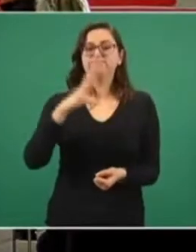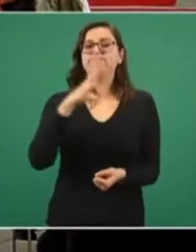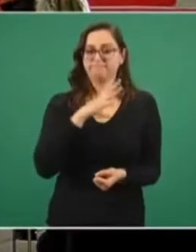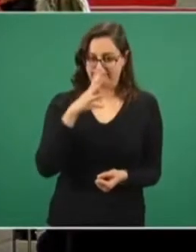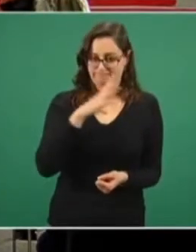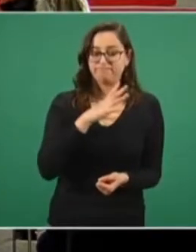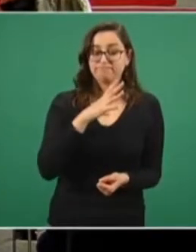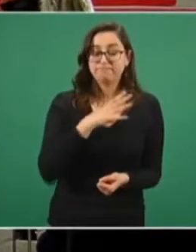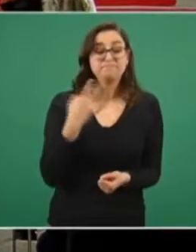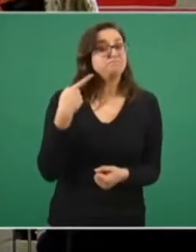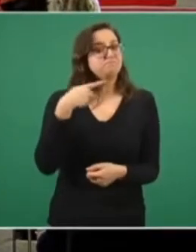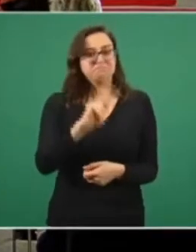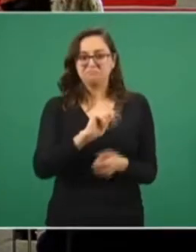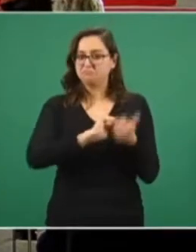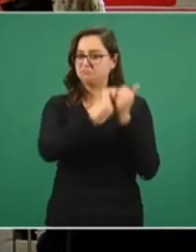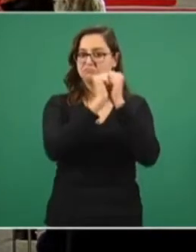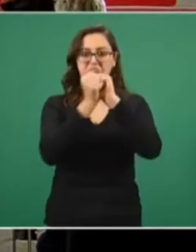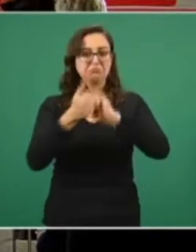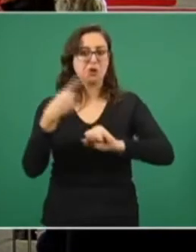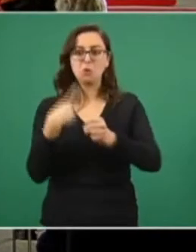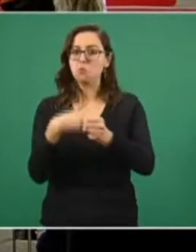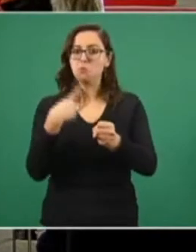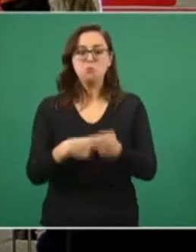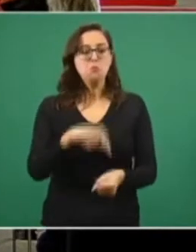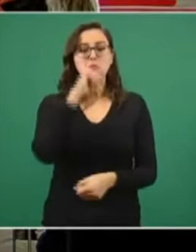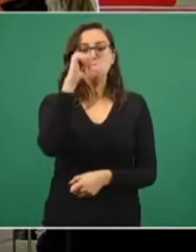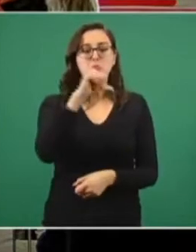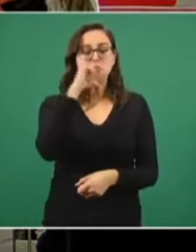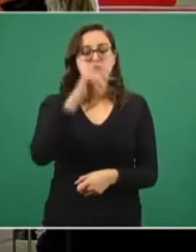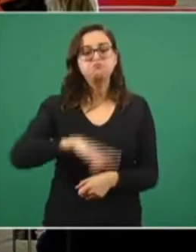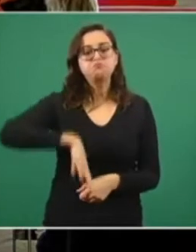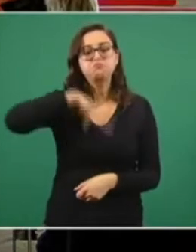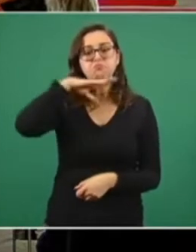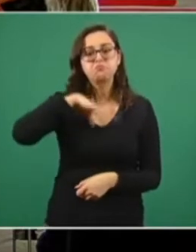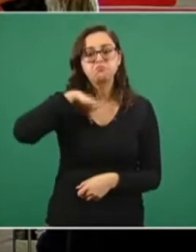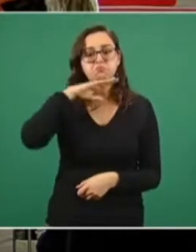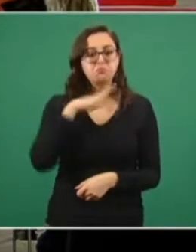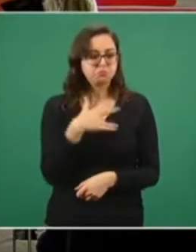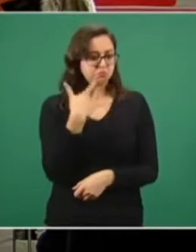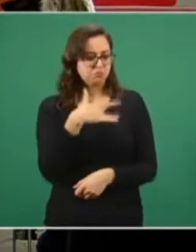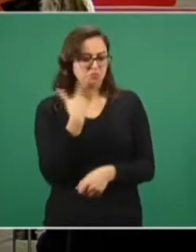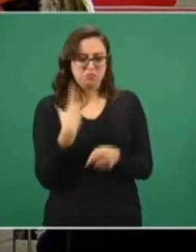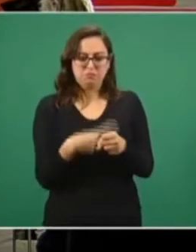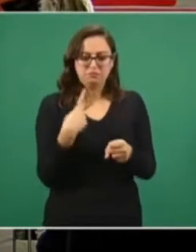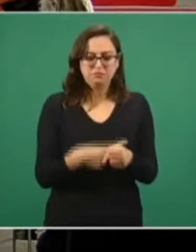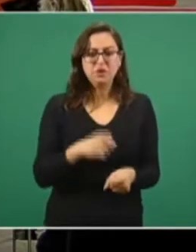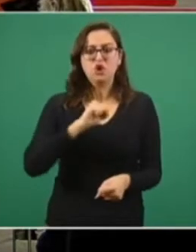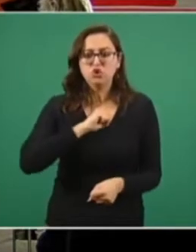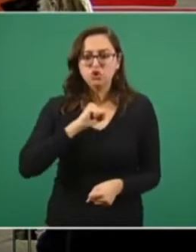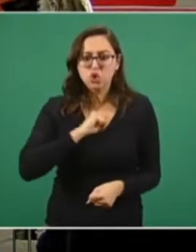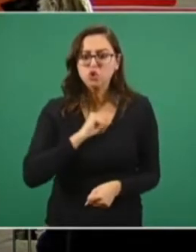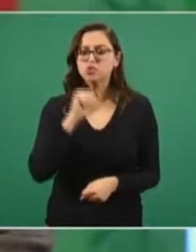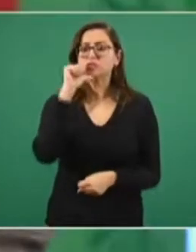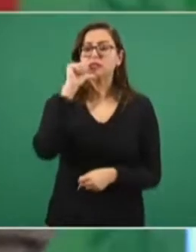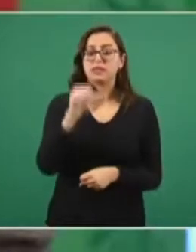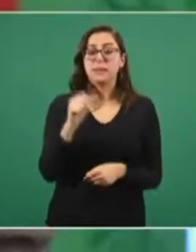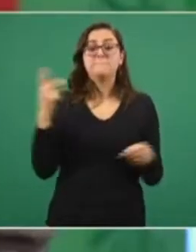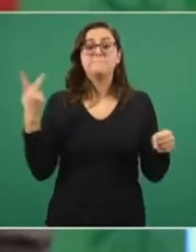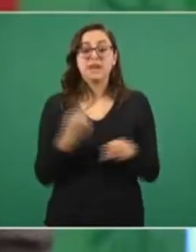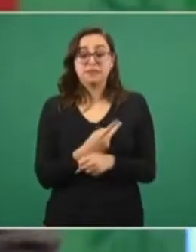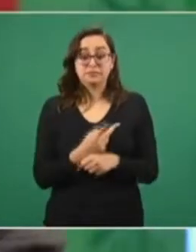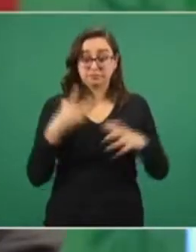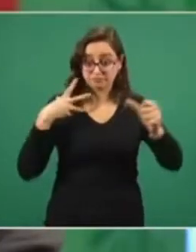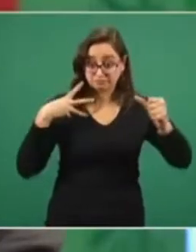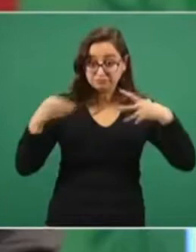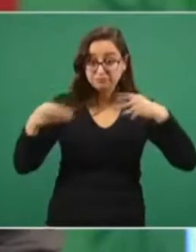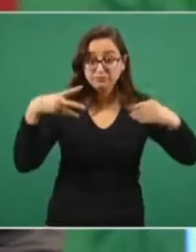del virus SARS-CoV-2, en la medida en que no tienen síntomas, particularmente la tos, tienen una capacidad mucho